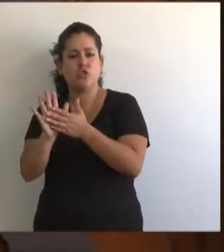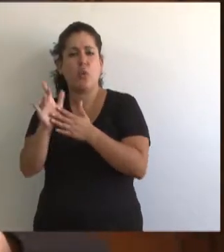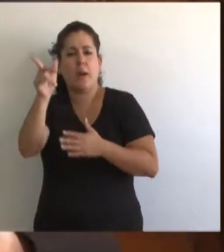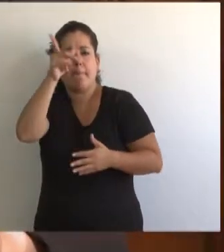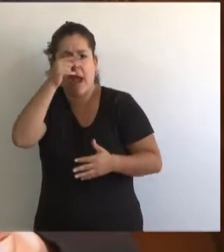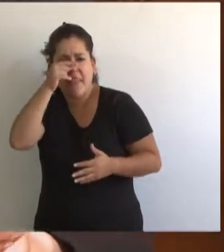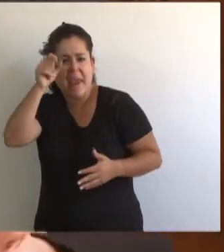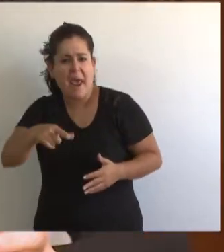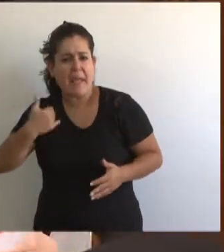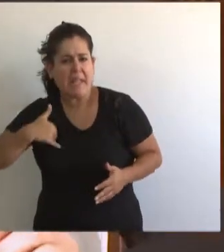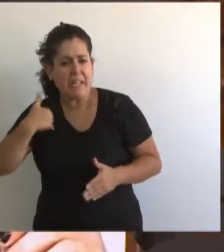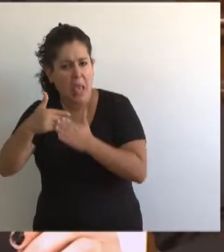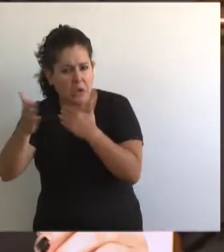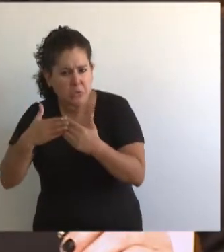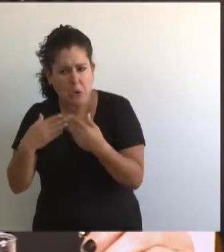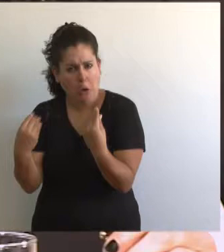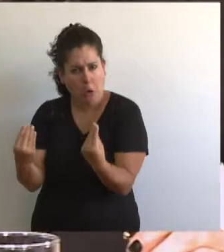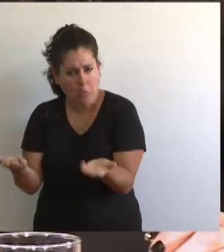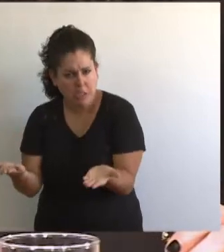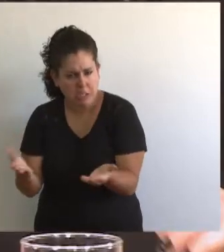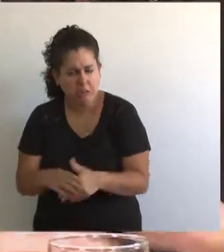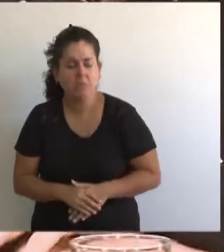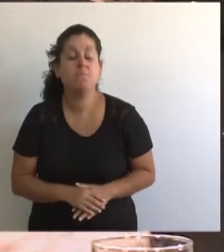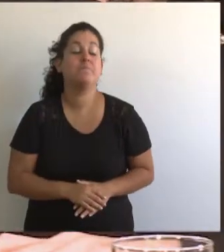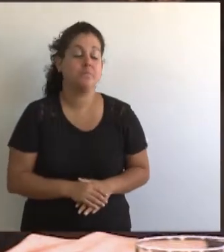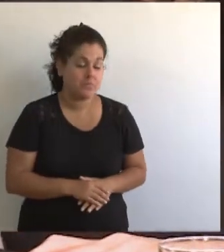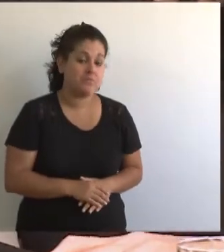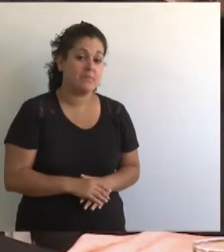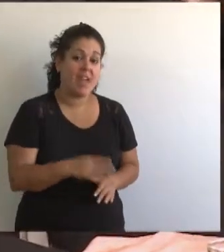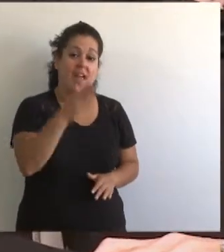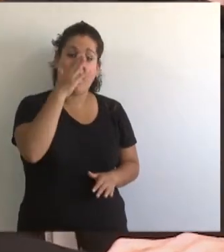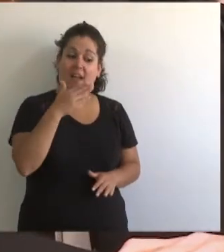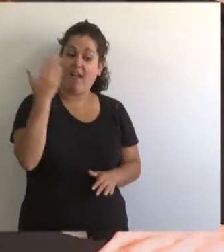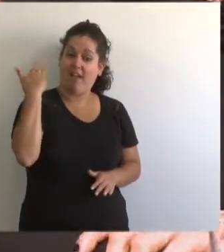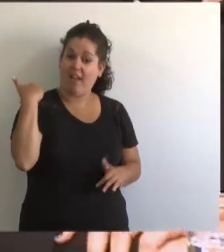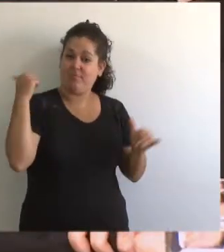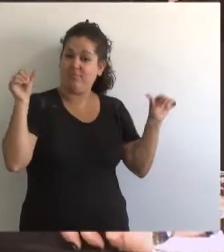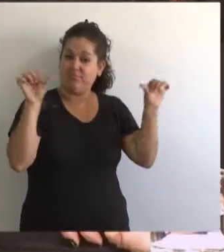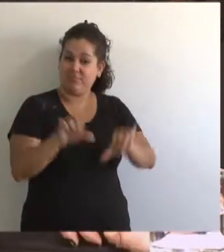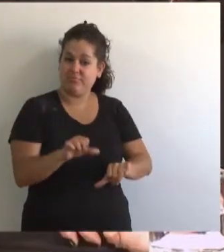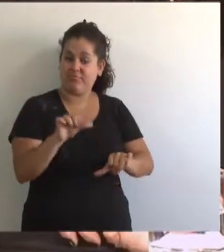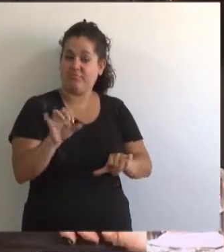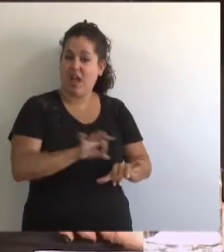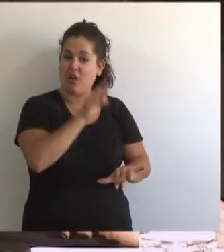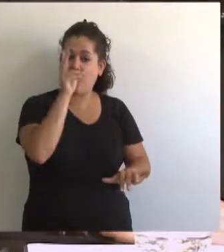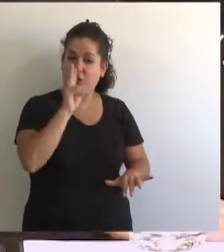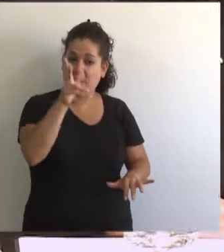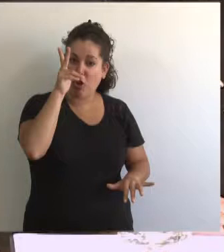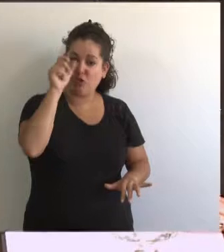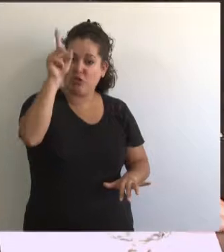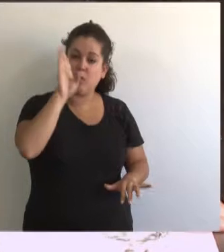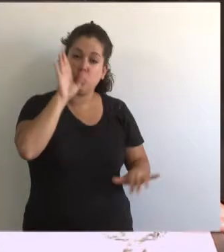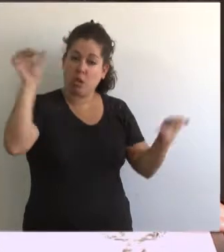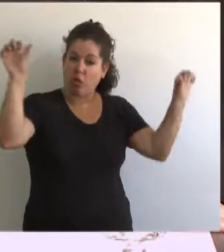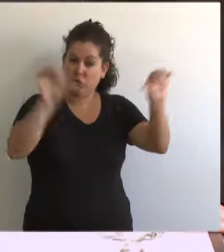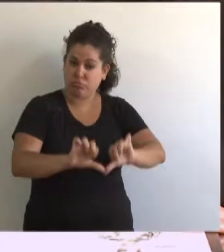creación de un programa nacional de uso de la madera argentina en la construcción. Sí, correcto. ¿Cómo es esto? Después de la crisis en Estados Unidos en el 2008, sí,